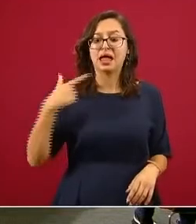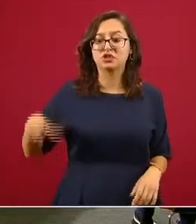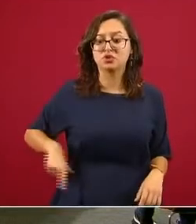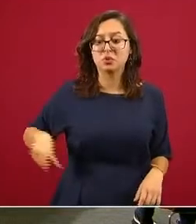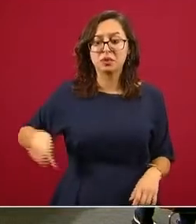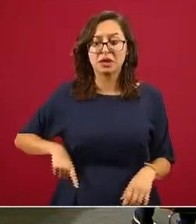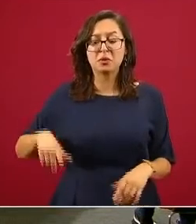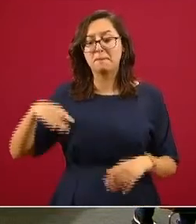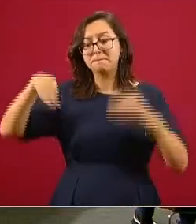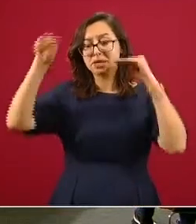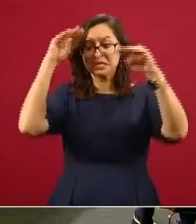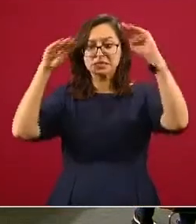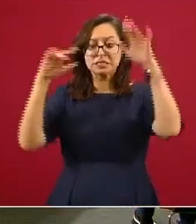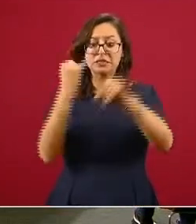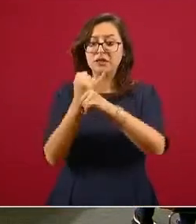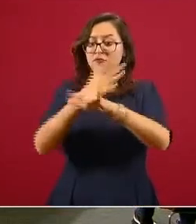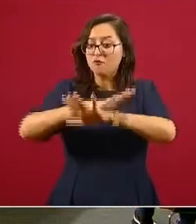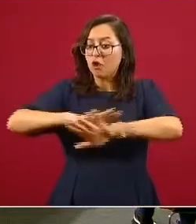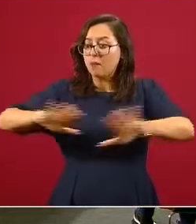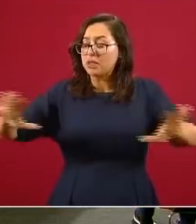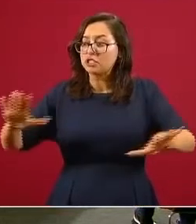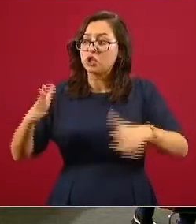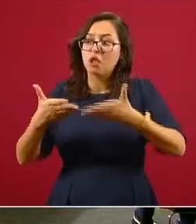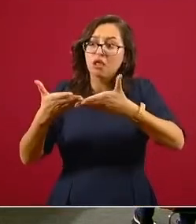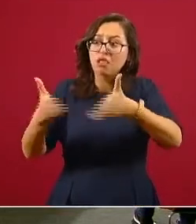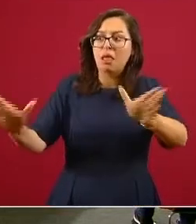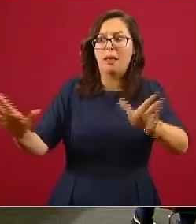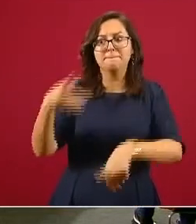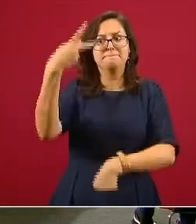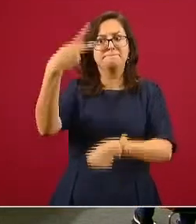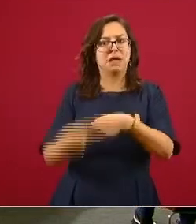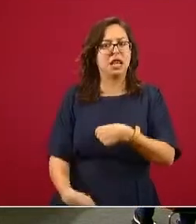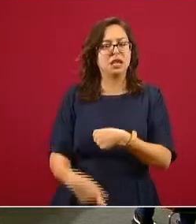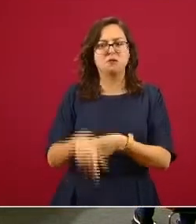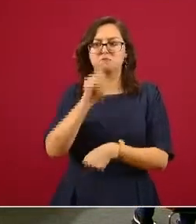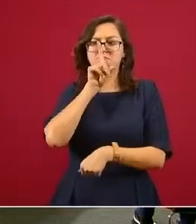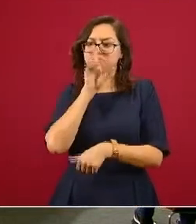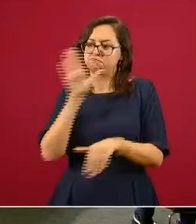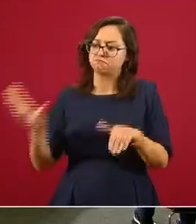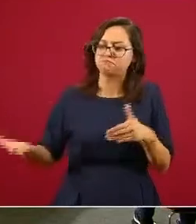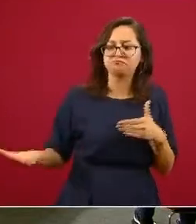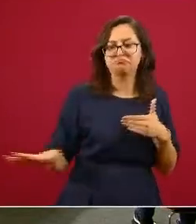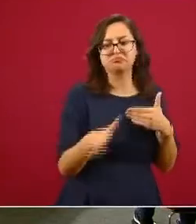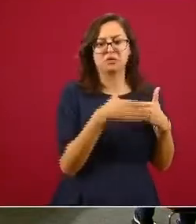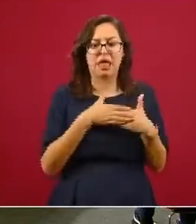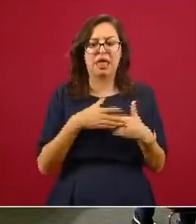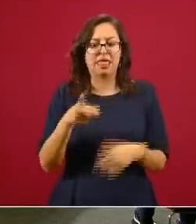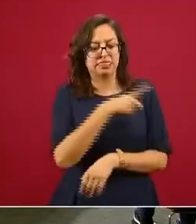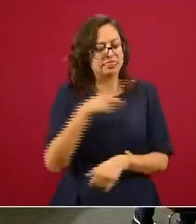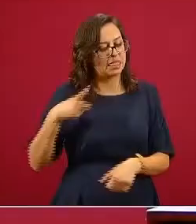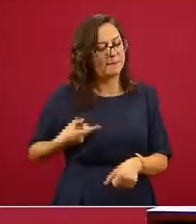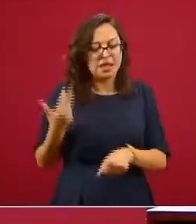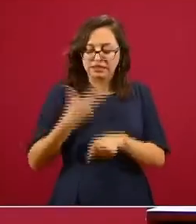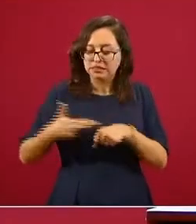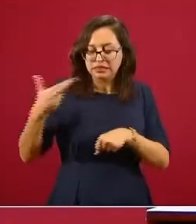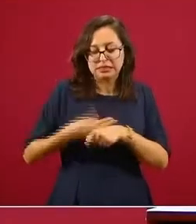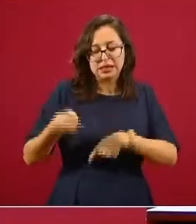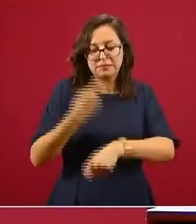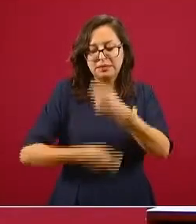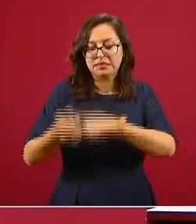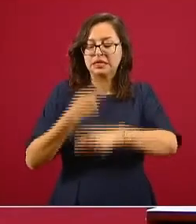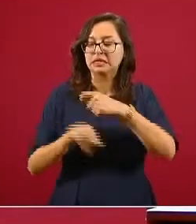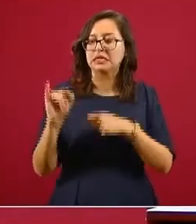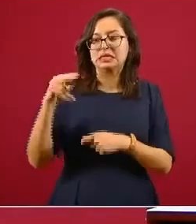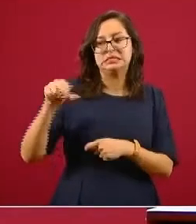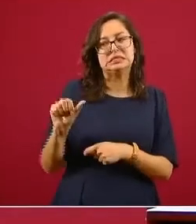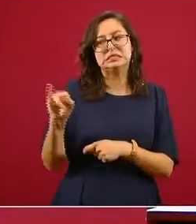consideraban peligroso compartir información con el público, a menos que fuera solicitada por los mecanismos del Instituto Nacional